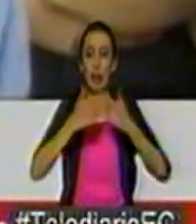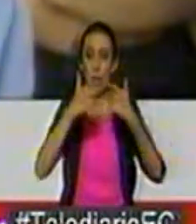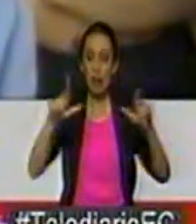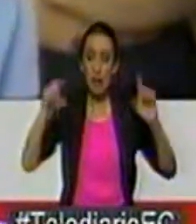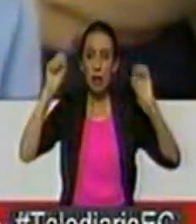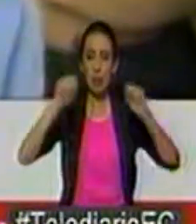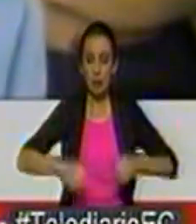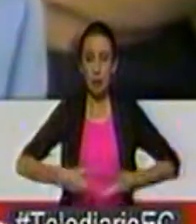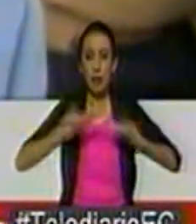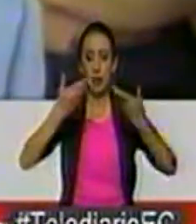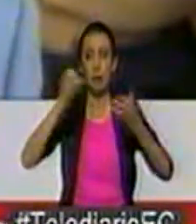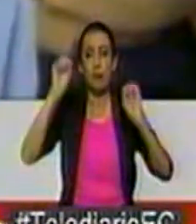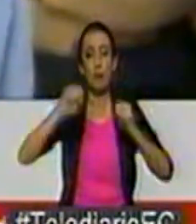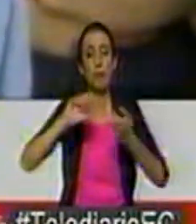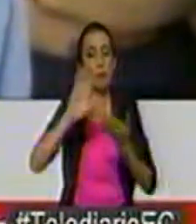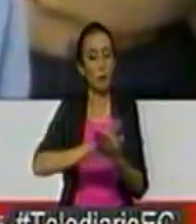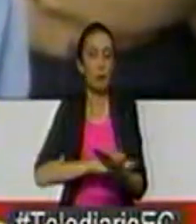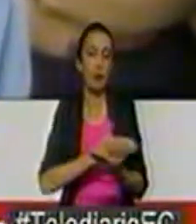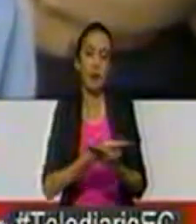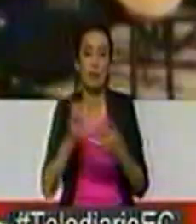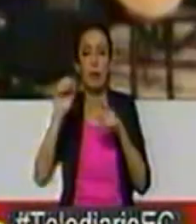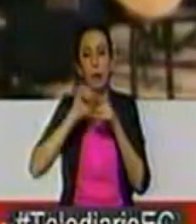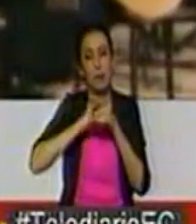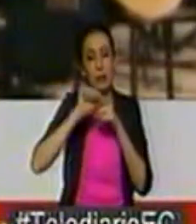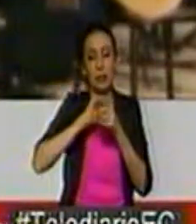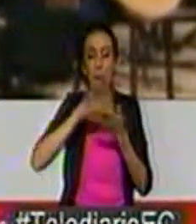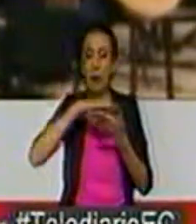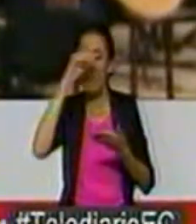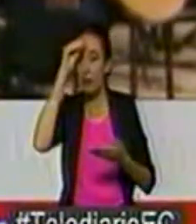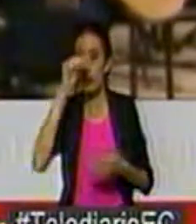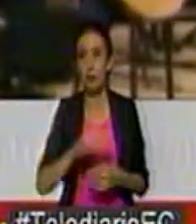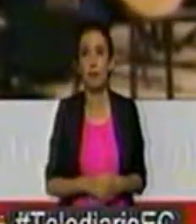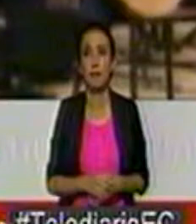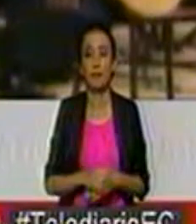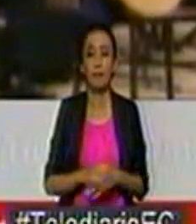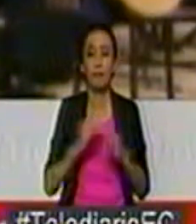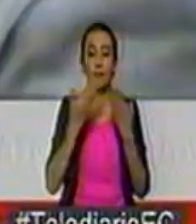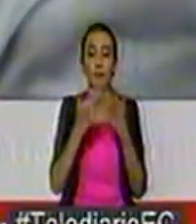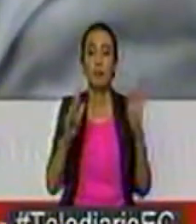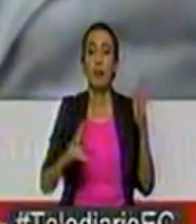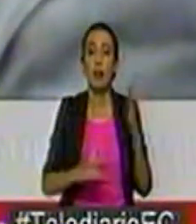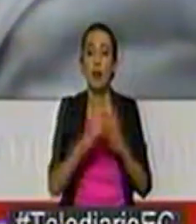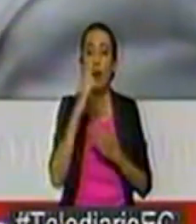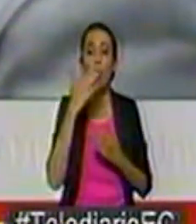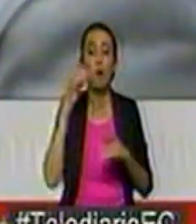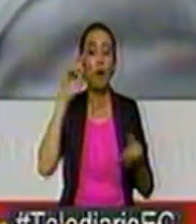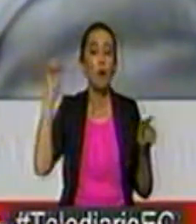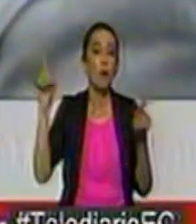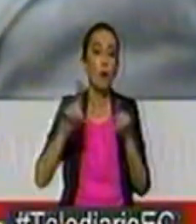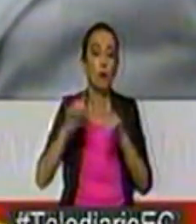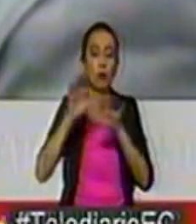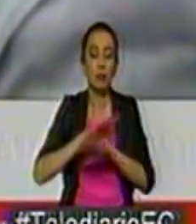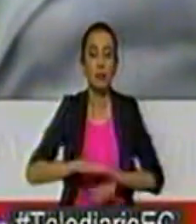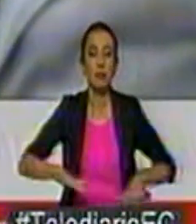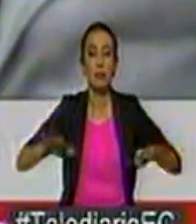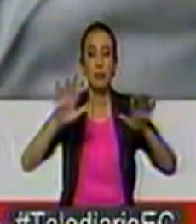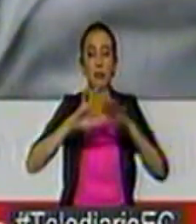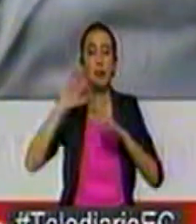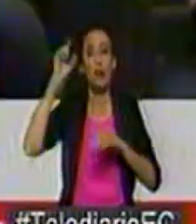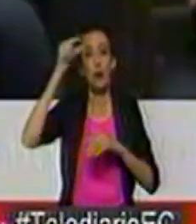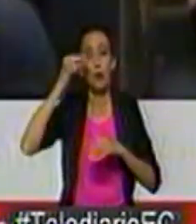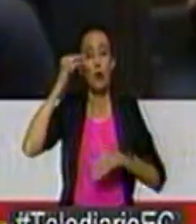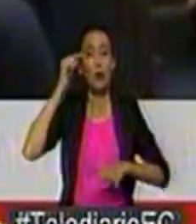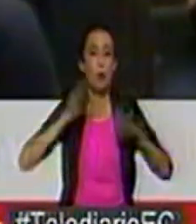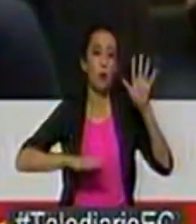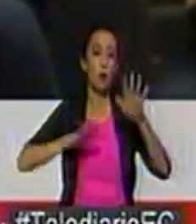espacios libres, poder practicar, aprender. La inauguración de esta obra forma parte del acuerdo nacional que impulsa el gobierno y en el que